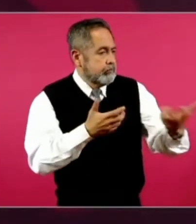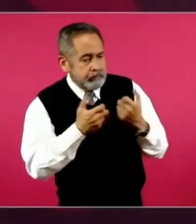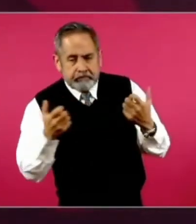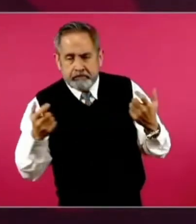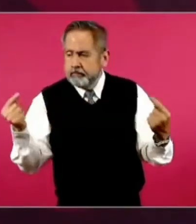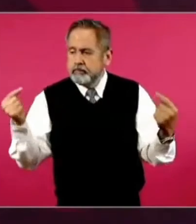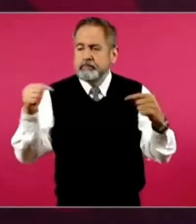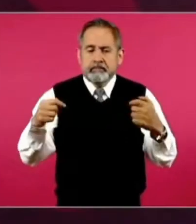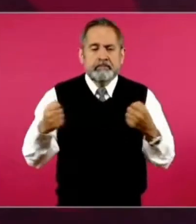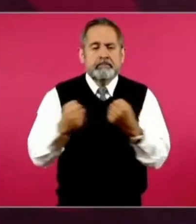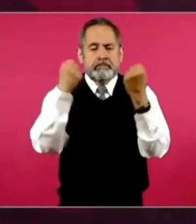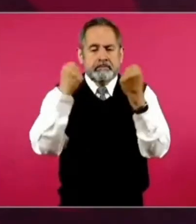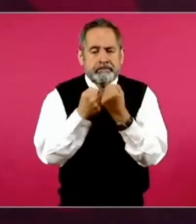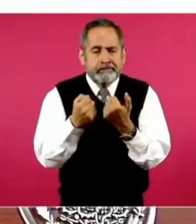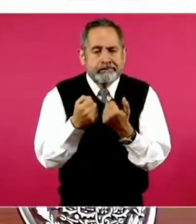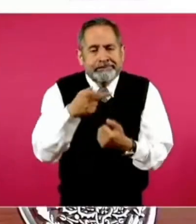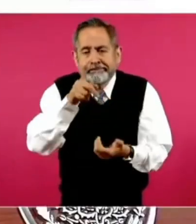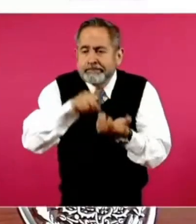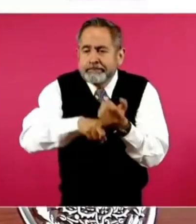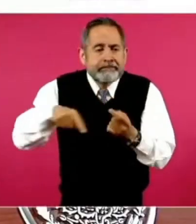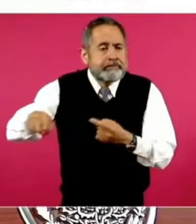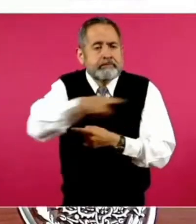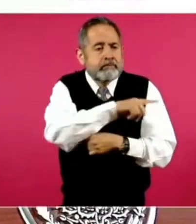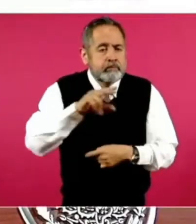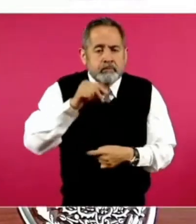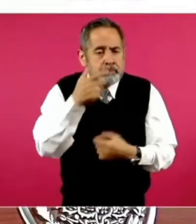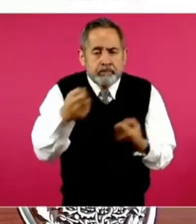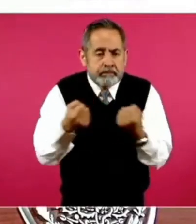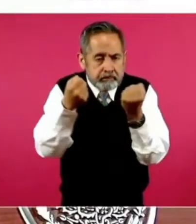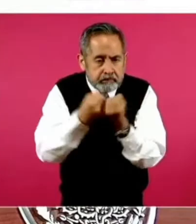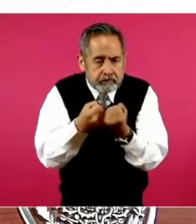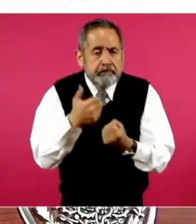y la gente quiere la paz.